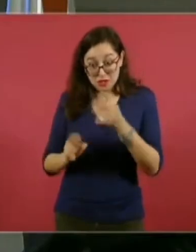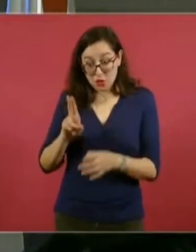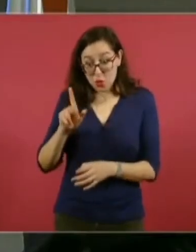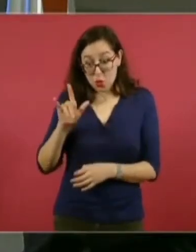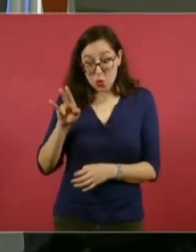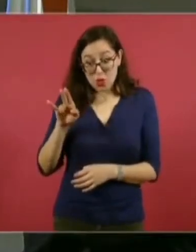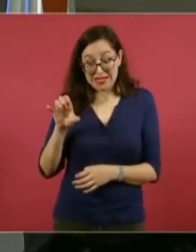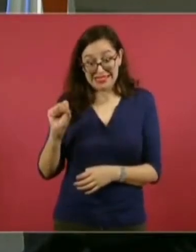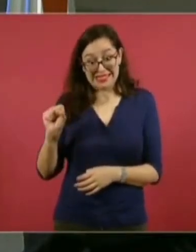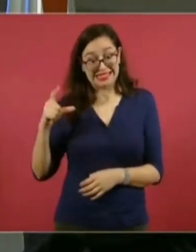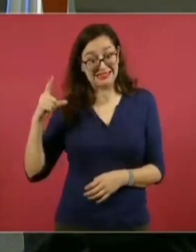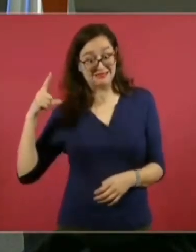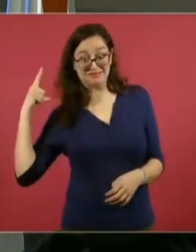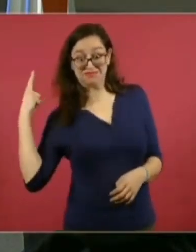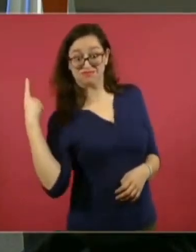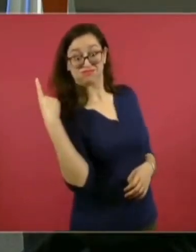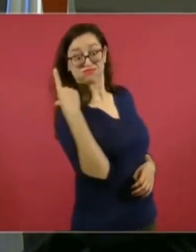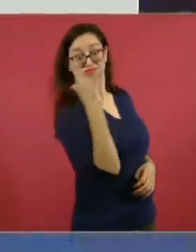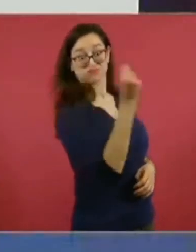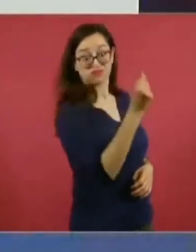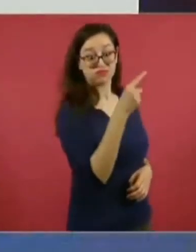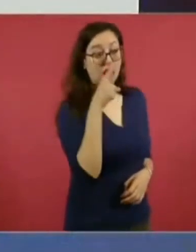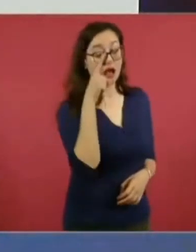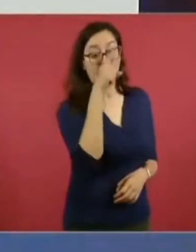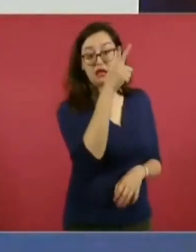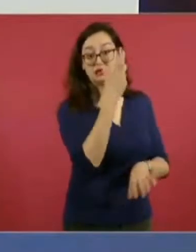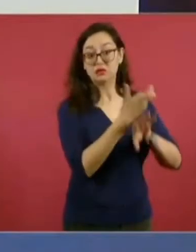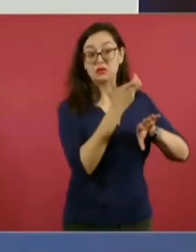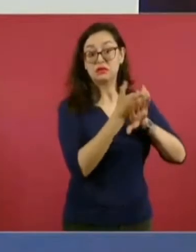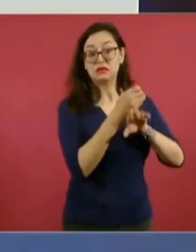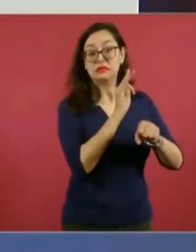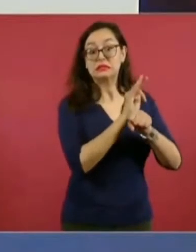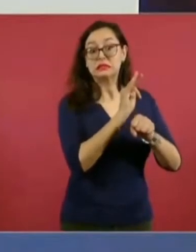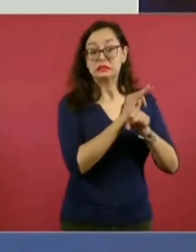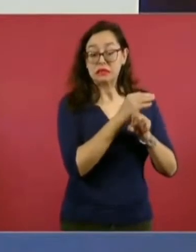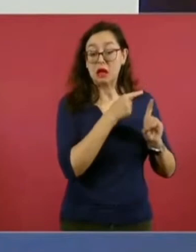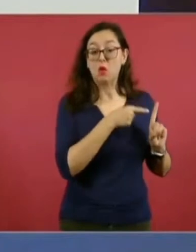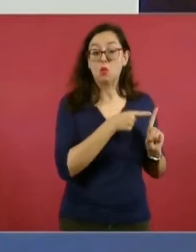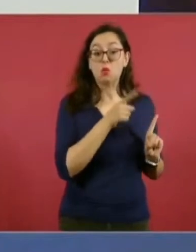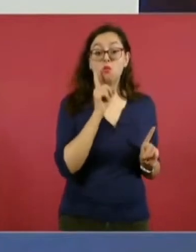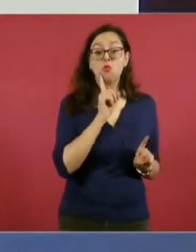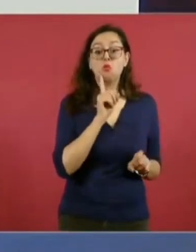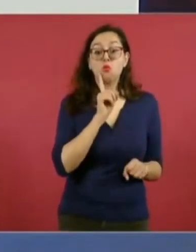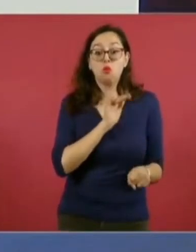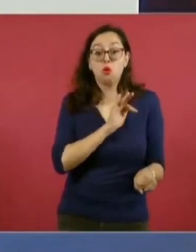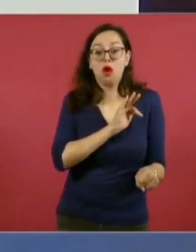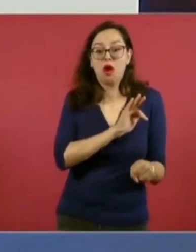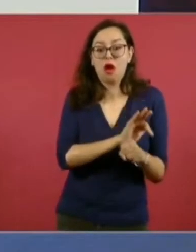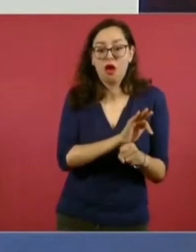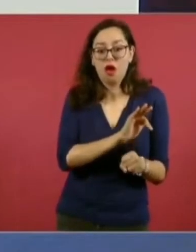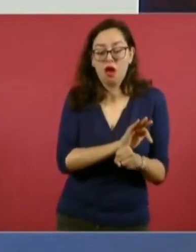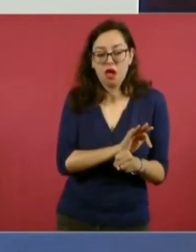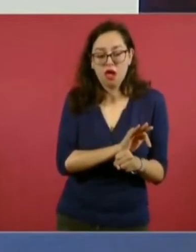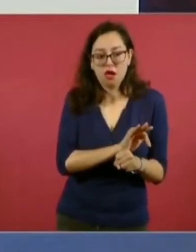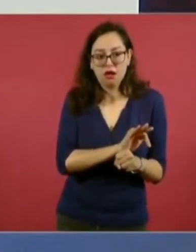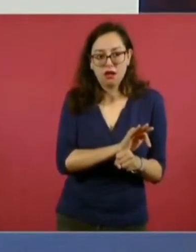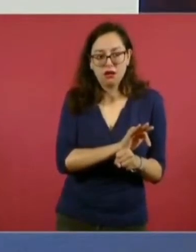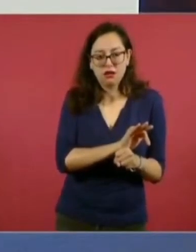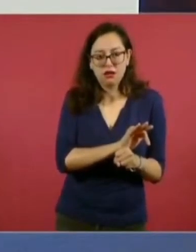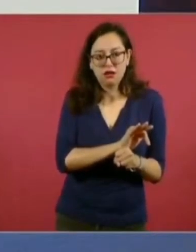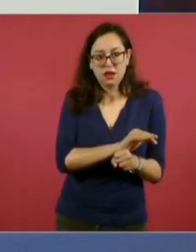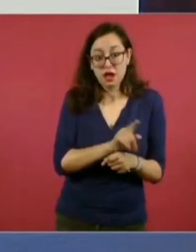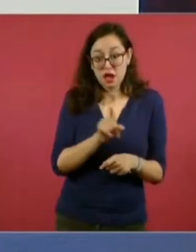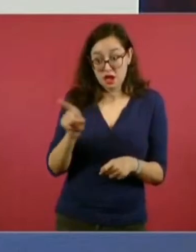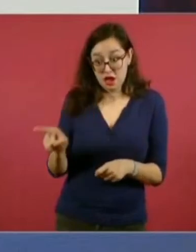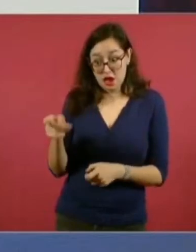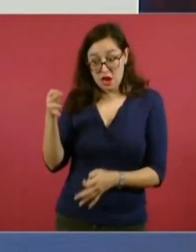quien sostuvo que supuestamente esa noche los jóvenes nunca fueron llevados a la comandancia